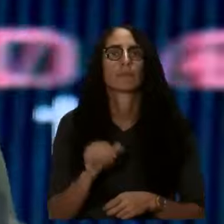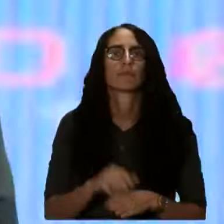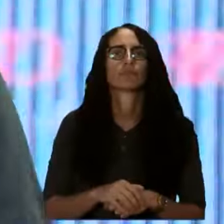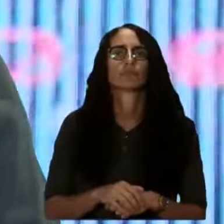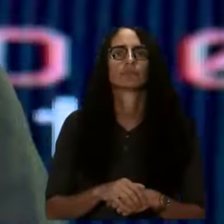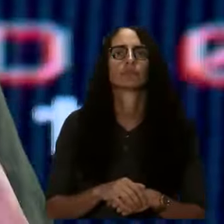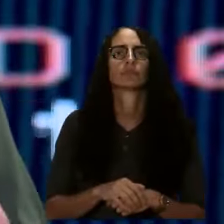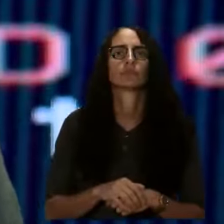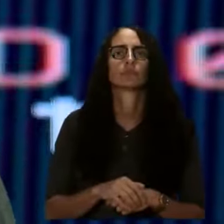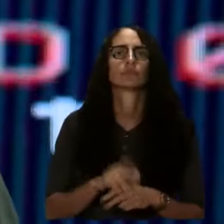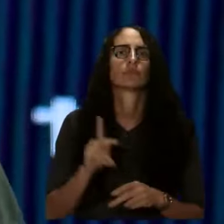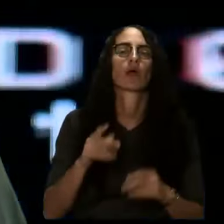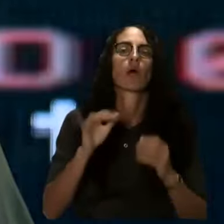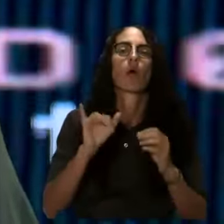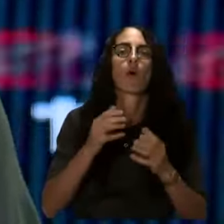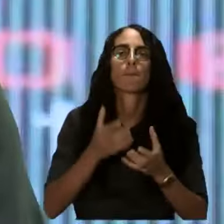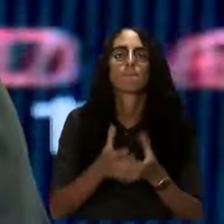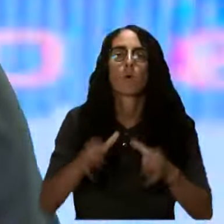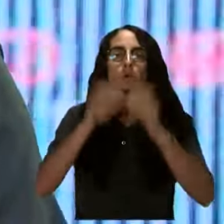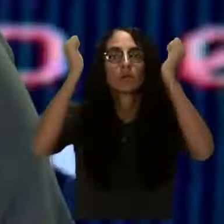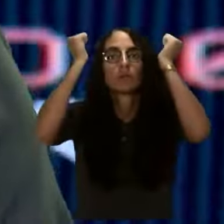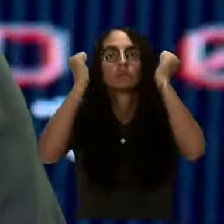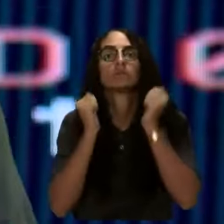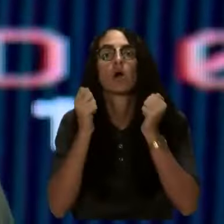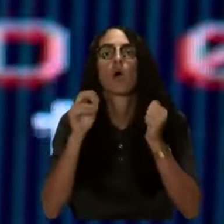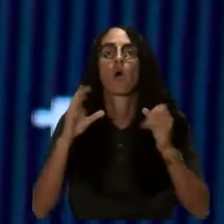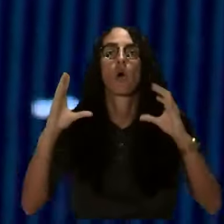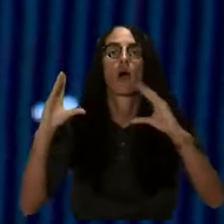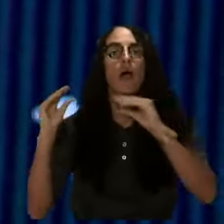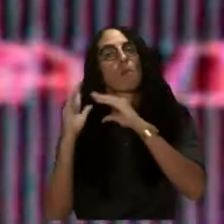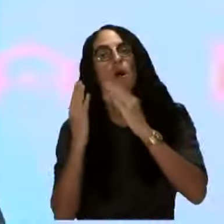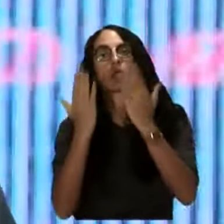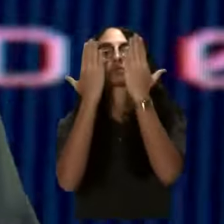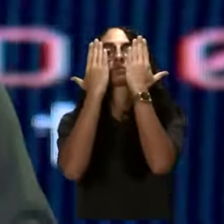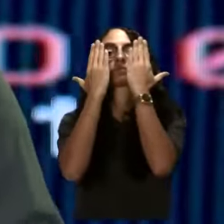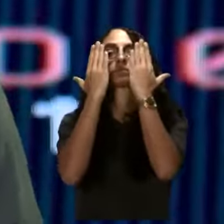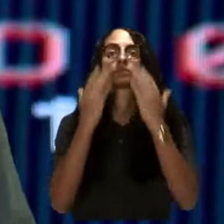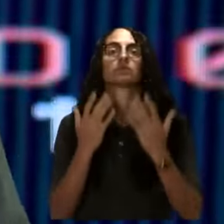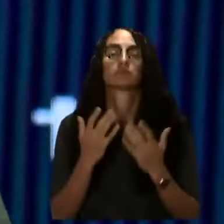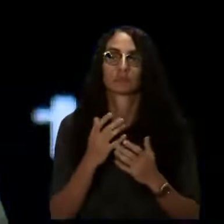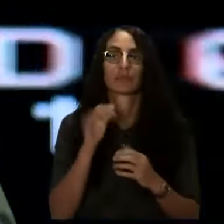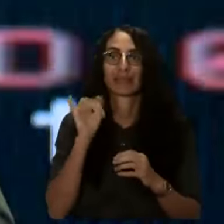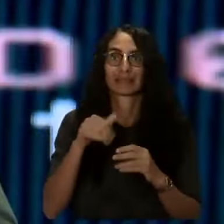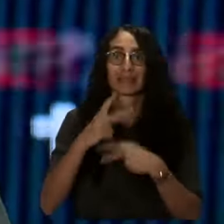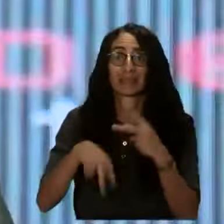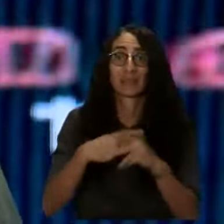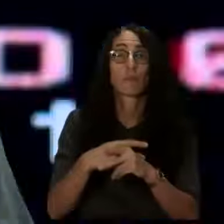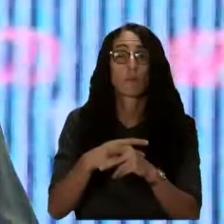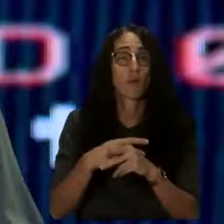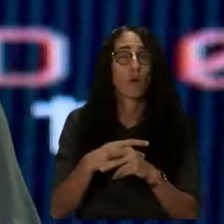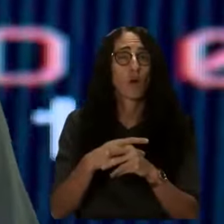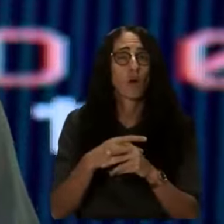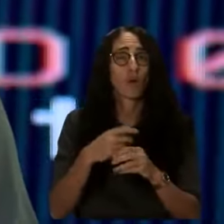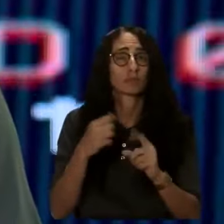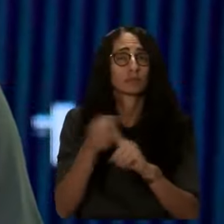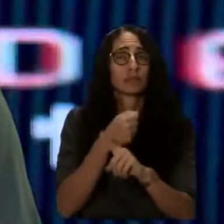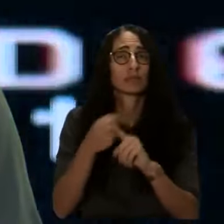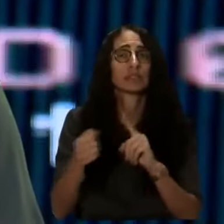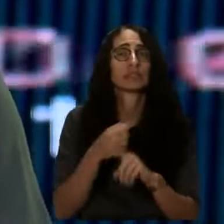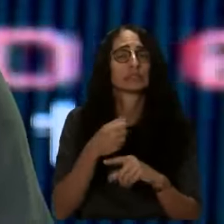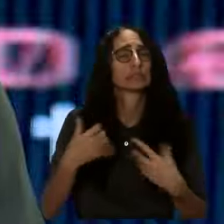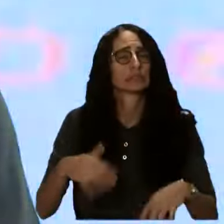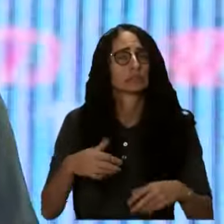la la persona poner una bolsa en la cabeza una almohada y en muchas ocasiones este tipo de agresión no deja una lesión